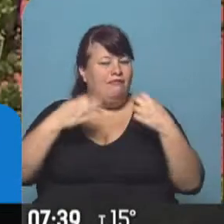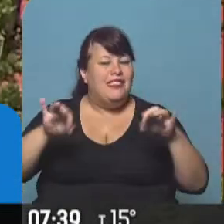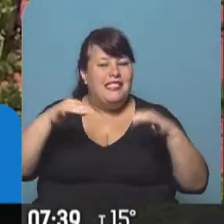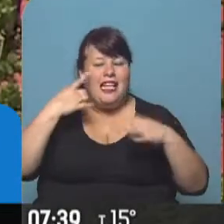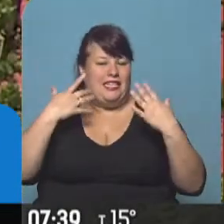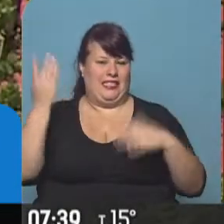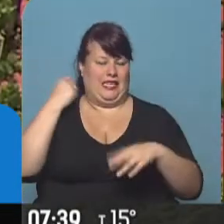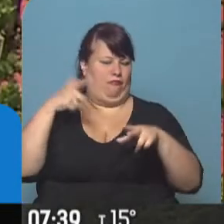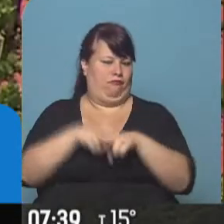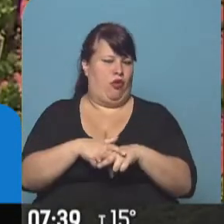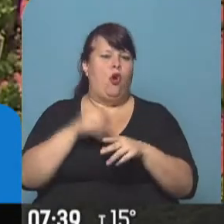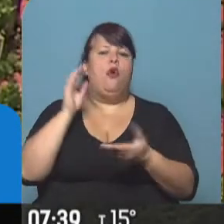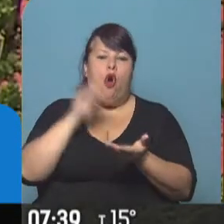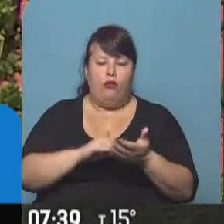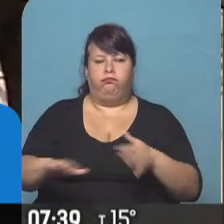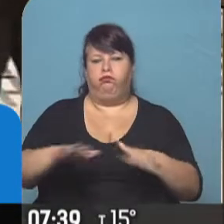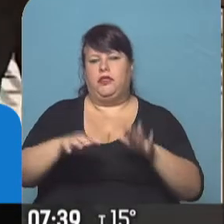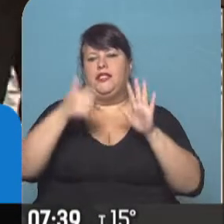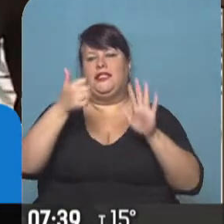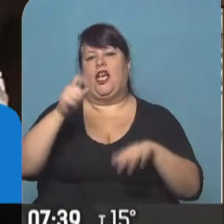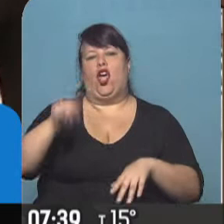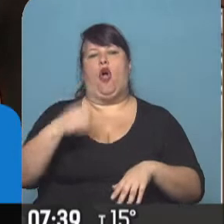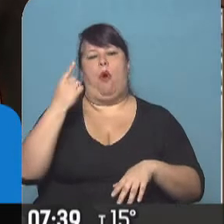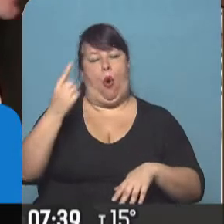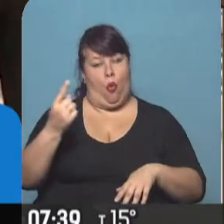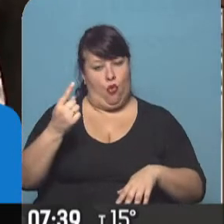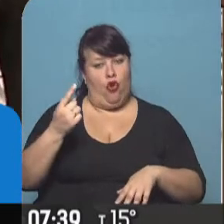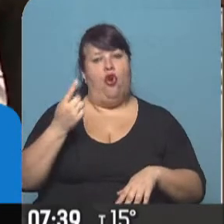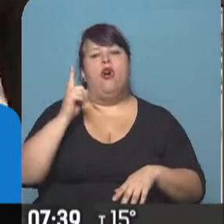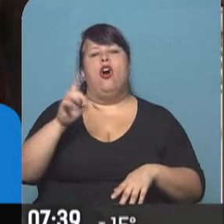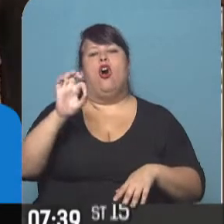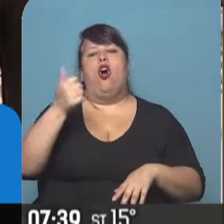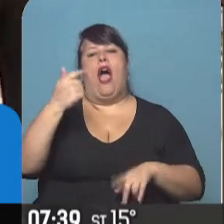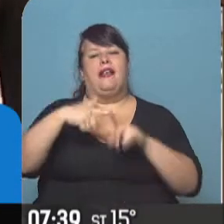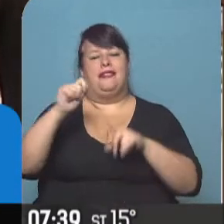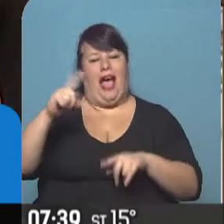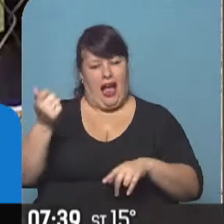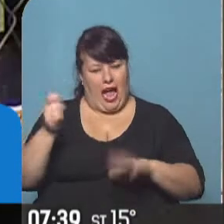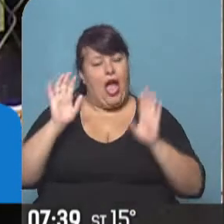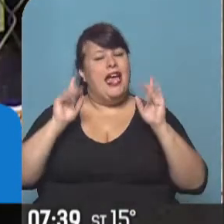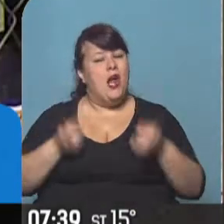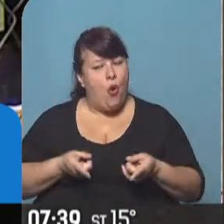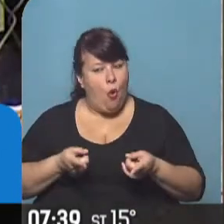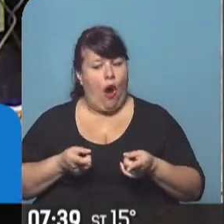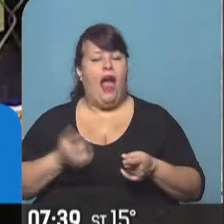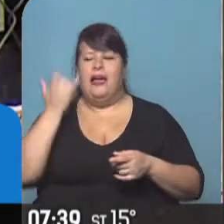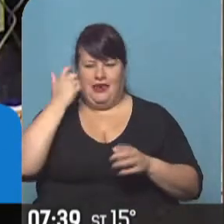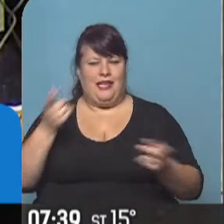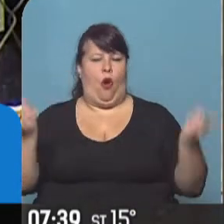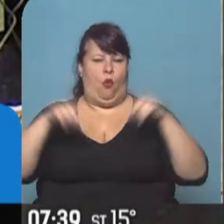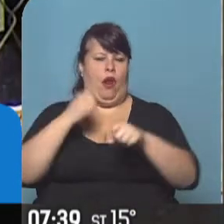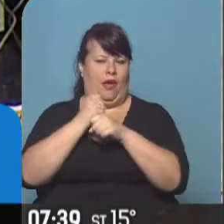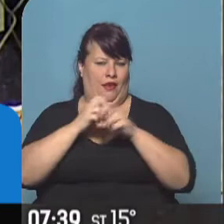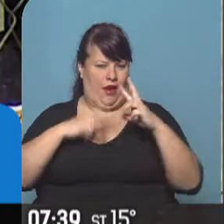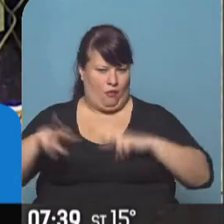este sábado tras un nuevo sismo de 6,1 registrado en Oaxaca. Sin embargo, ya fueron